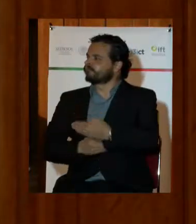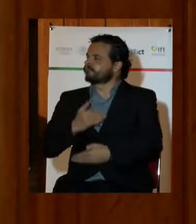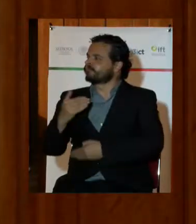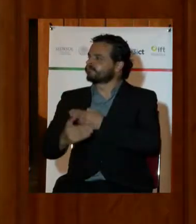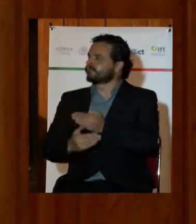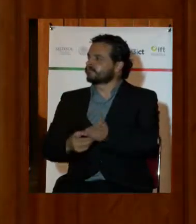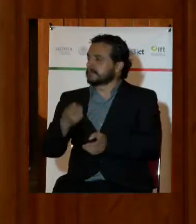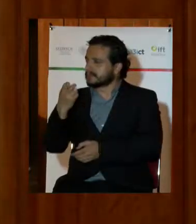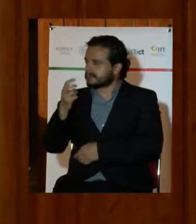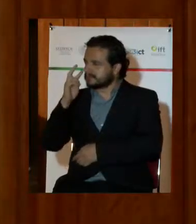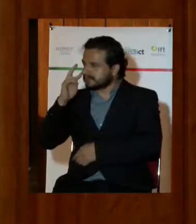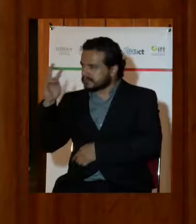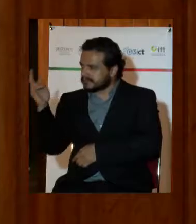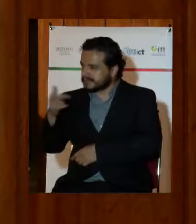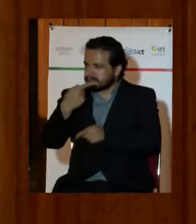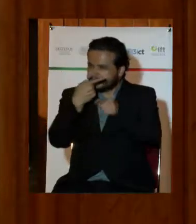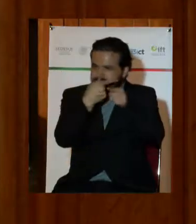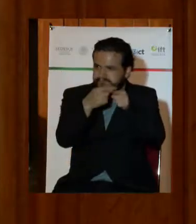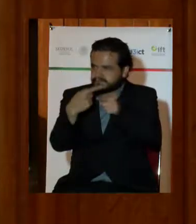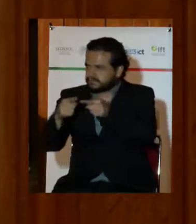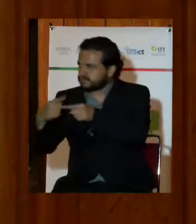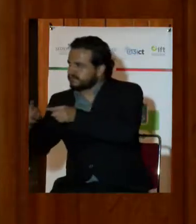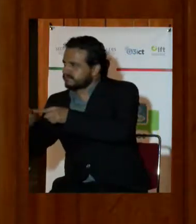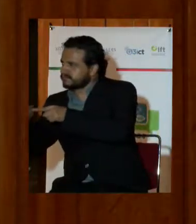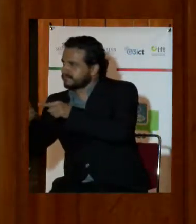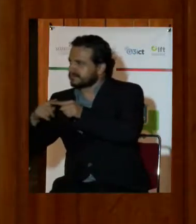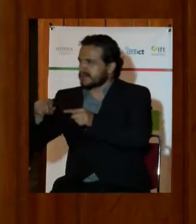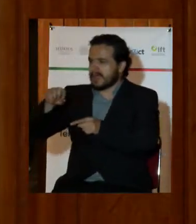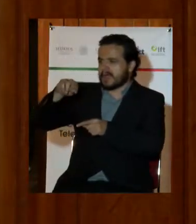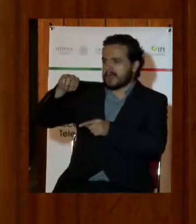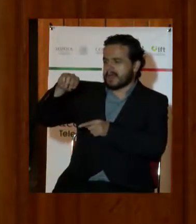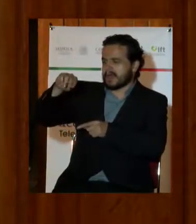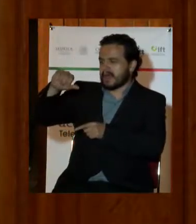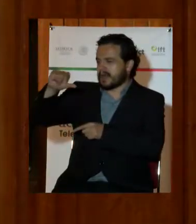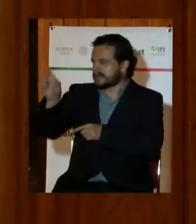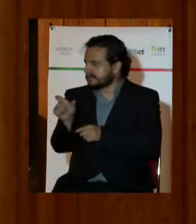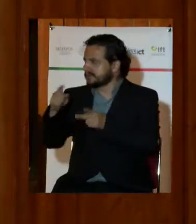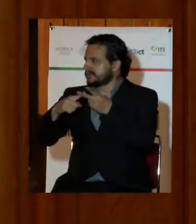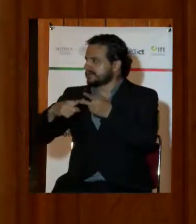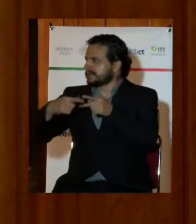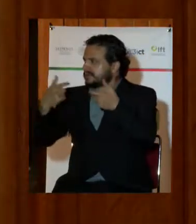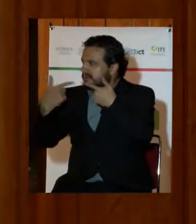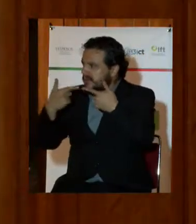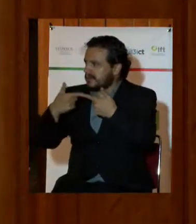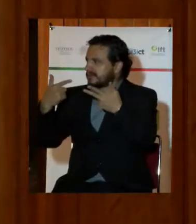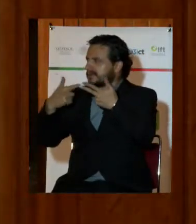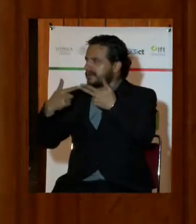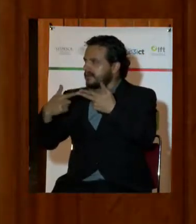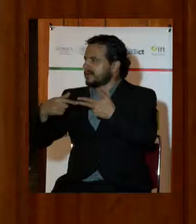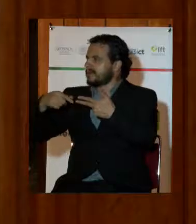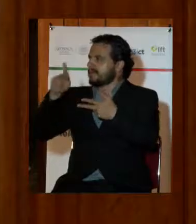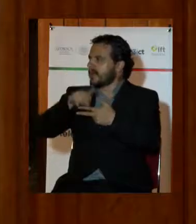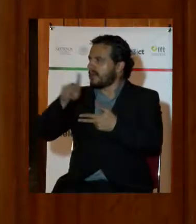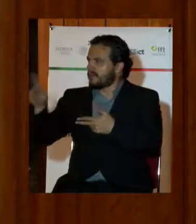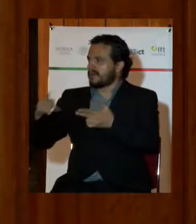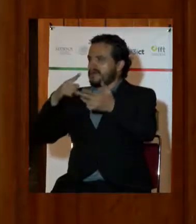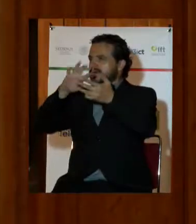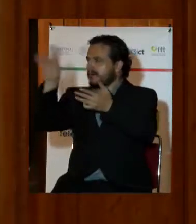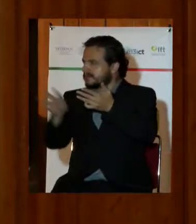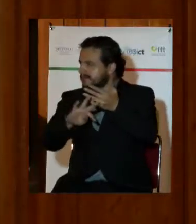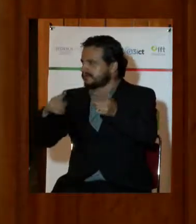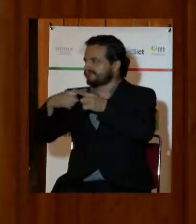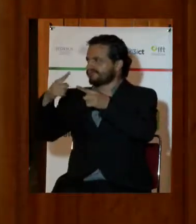día se tienen, llámese Siri, Alexa, OK Google. Y muchas veces nos